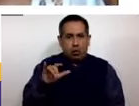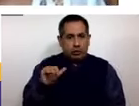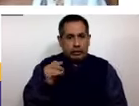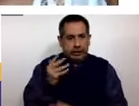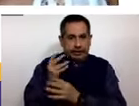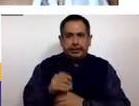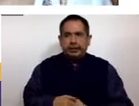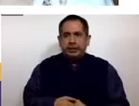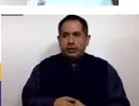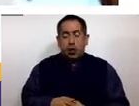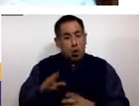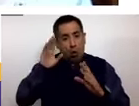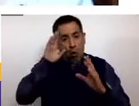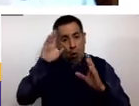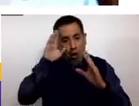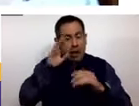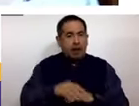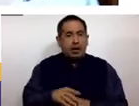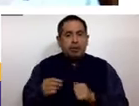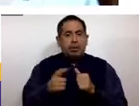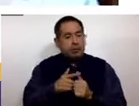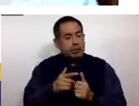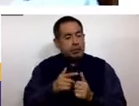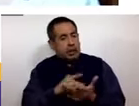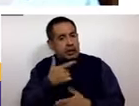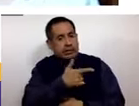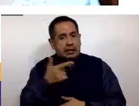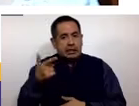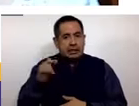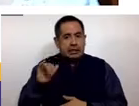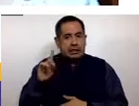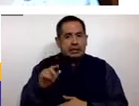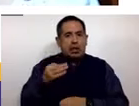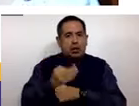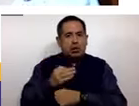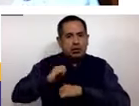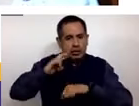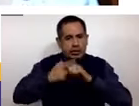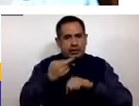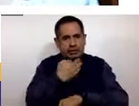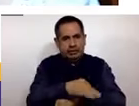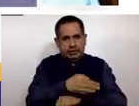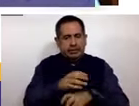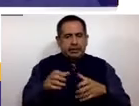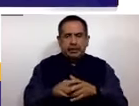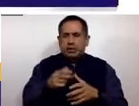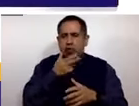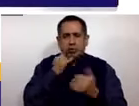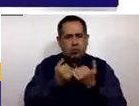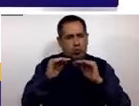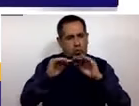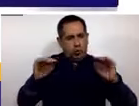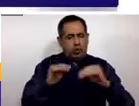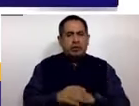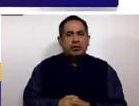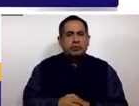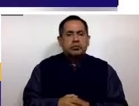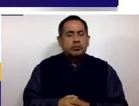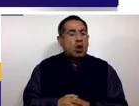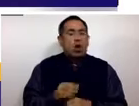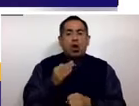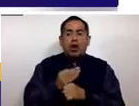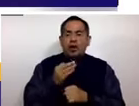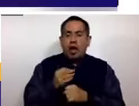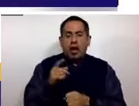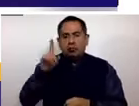quiero agradecer a Gilda, que es la encargada de la Unidad de Igualdad de Género, el haber recomendado